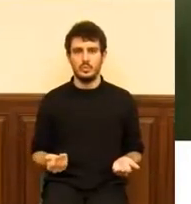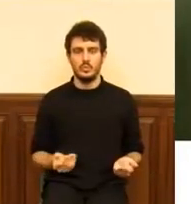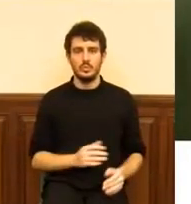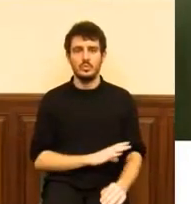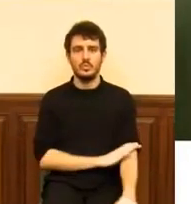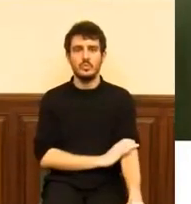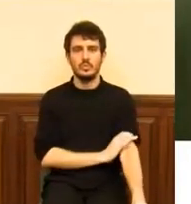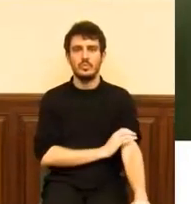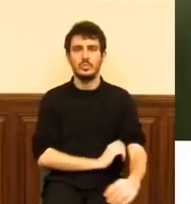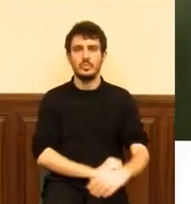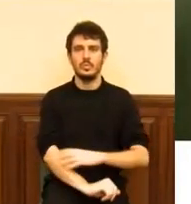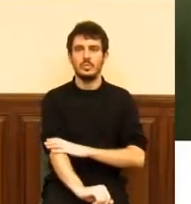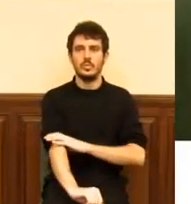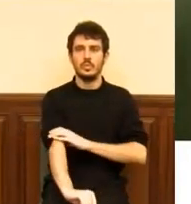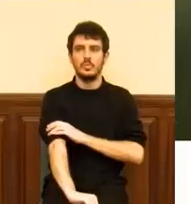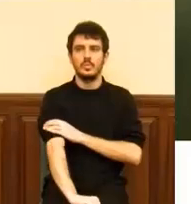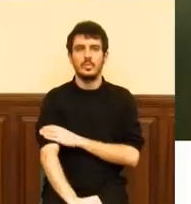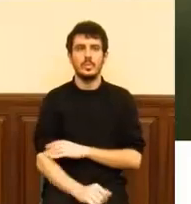Y